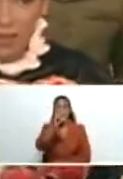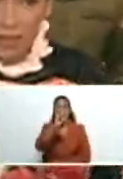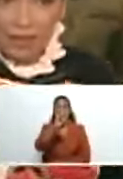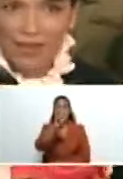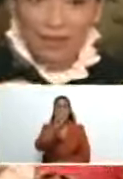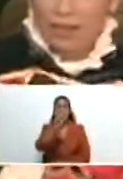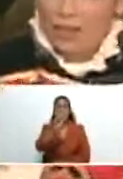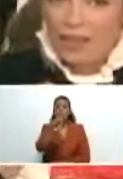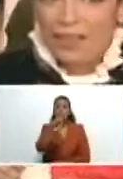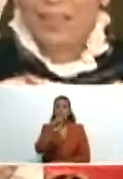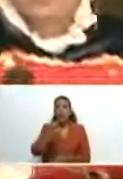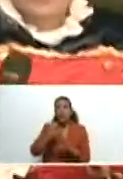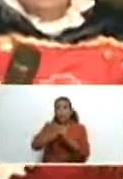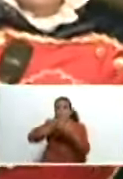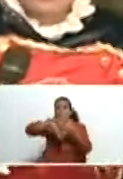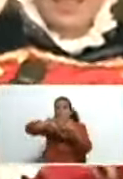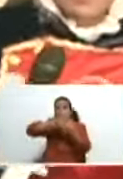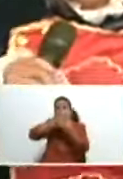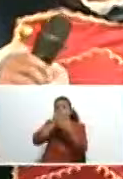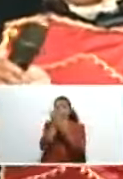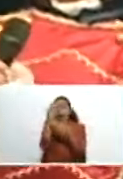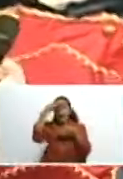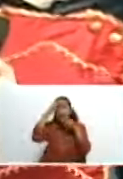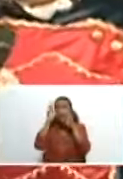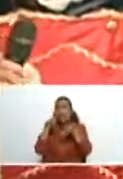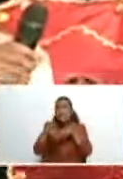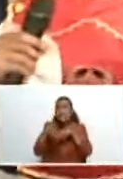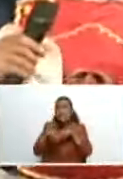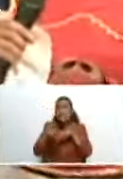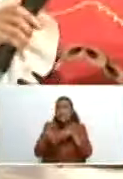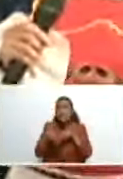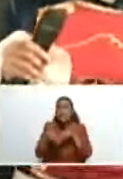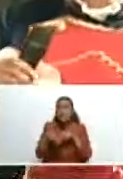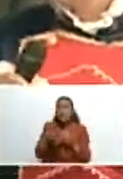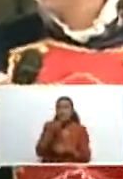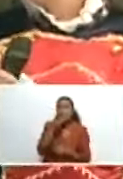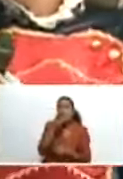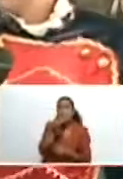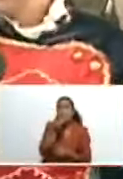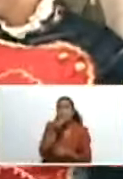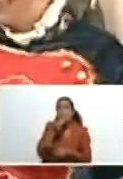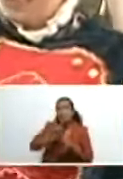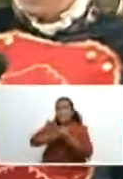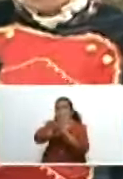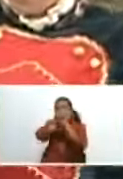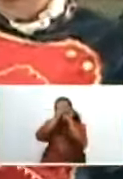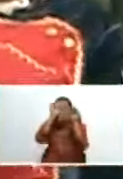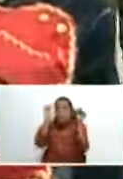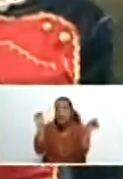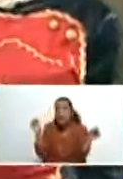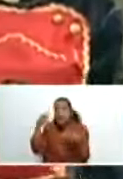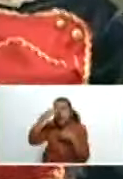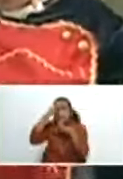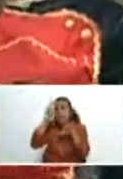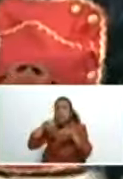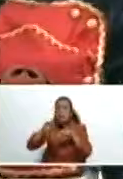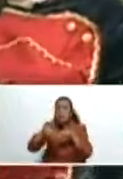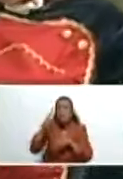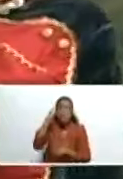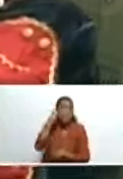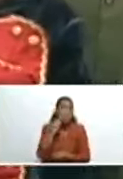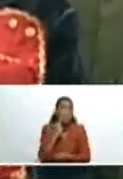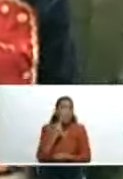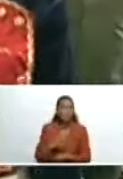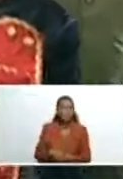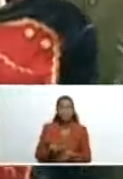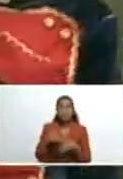Hipólita, cuando se levantaba tempranito a atender al niño, prepararle el desayuno y atender al niño Simón. Ahora